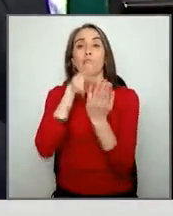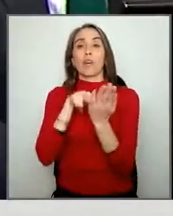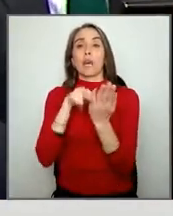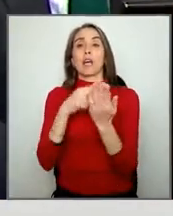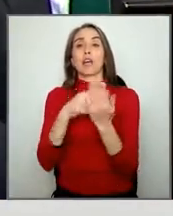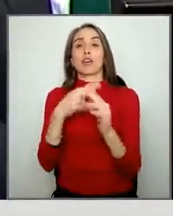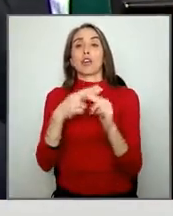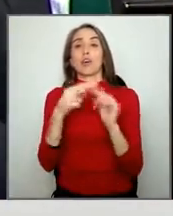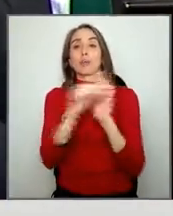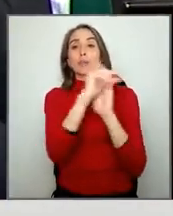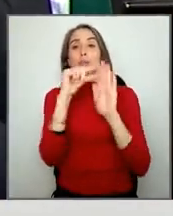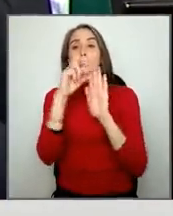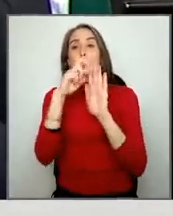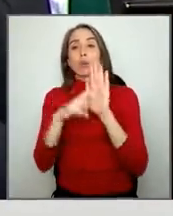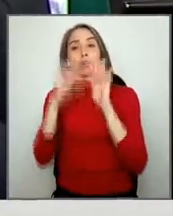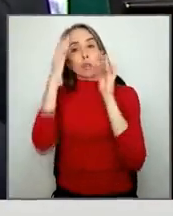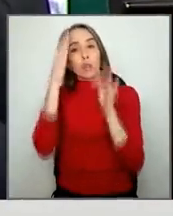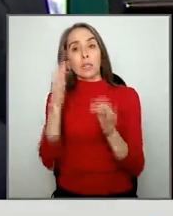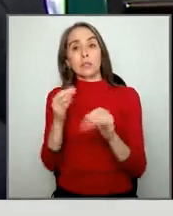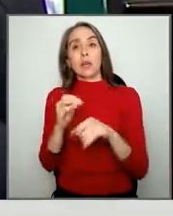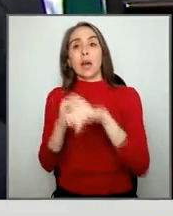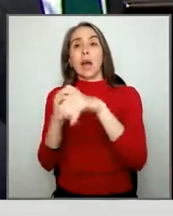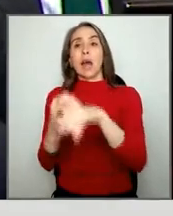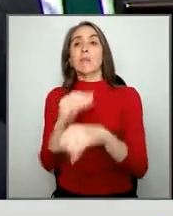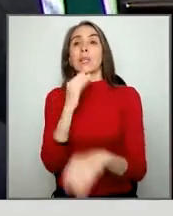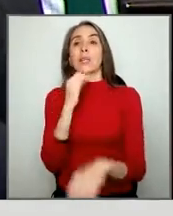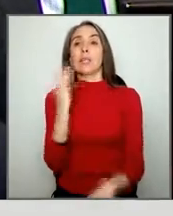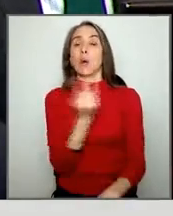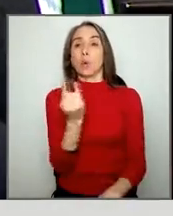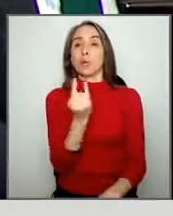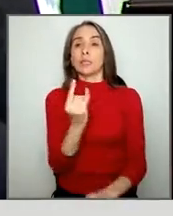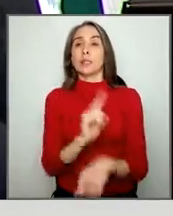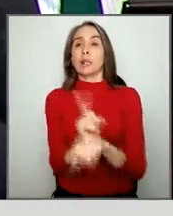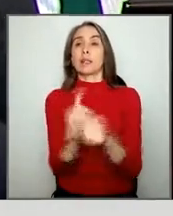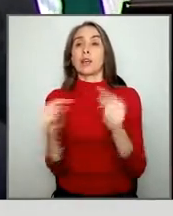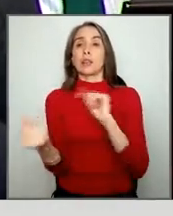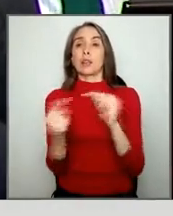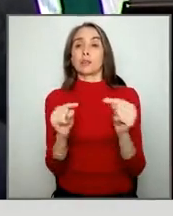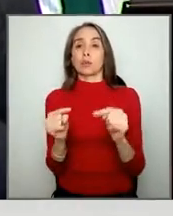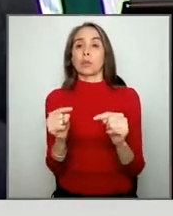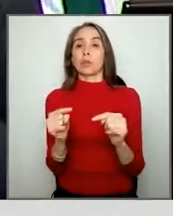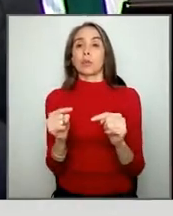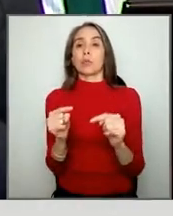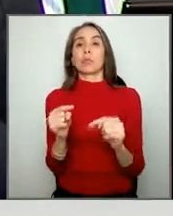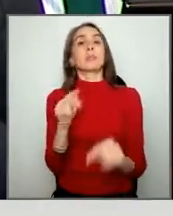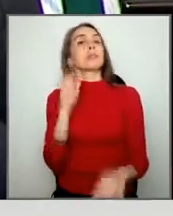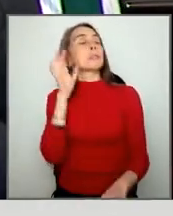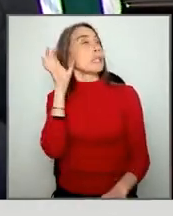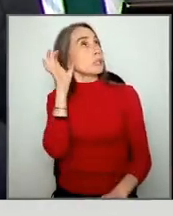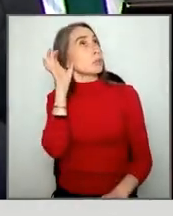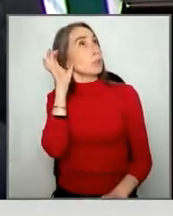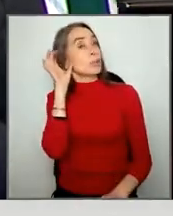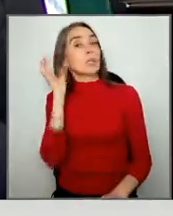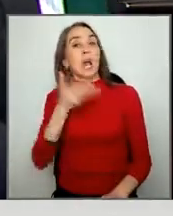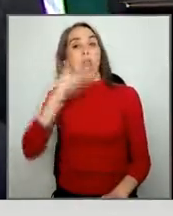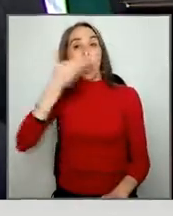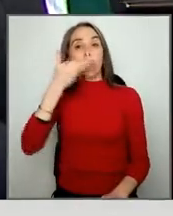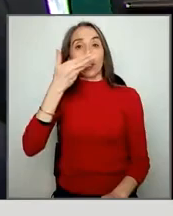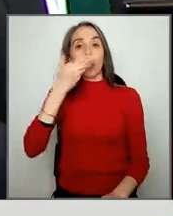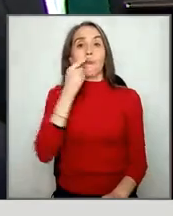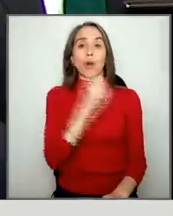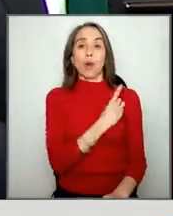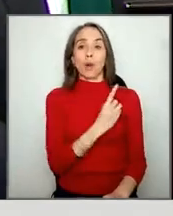resolución porque dice haga presente la urgencia calificada de discusión inmediata Y si uno escuchara con atención la intervención del diputado